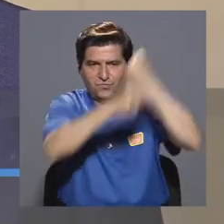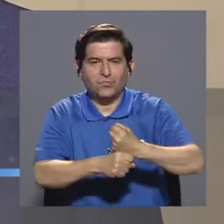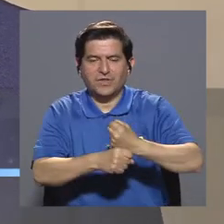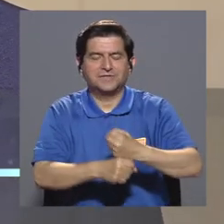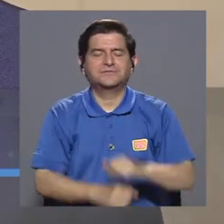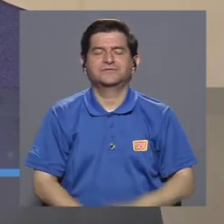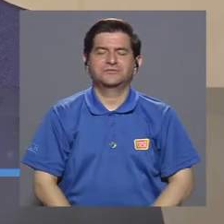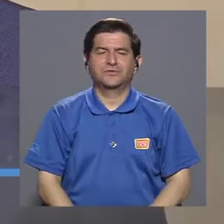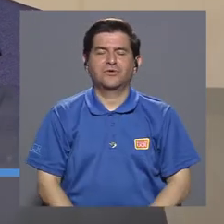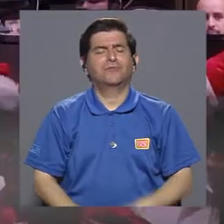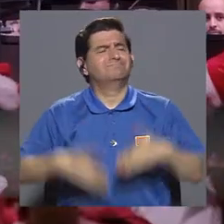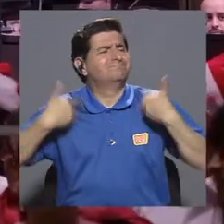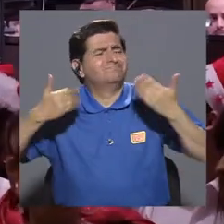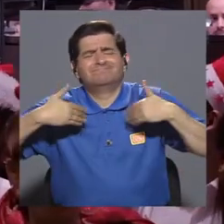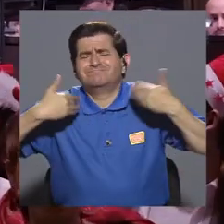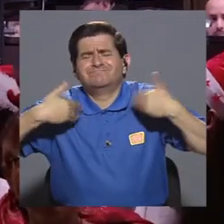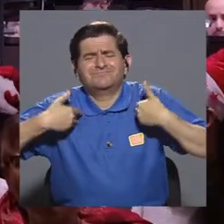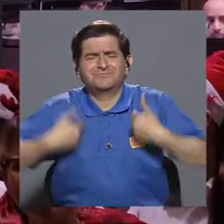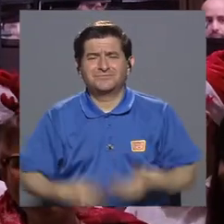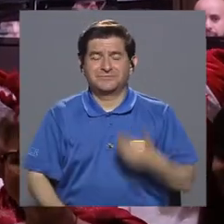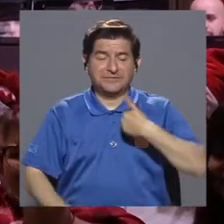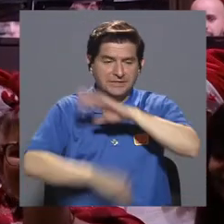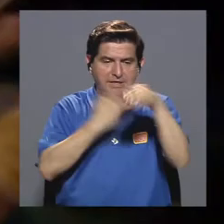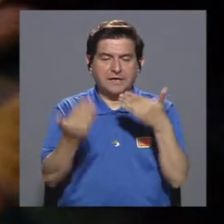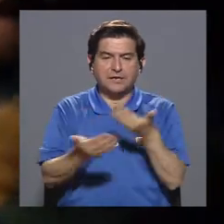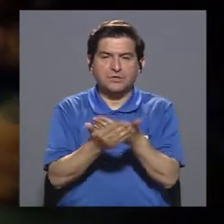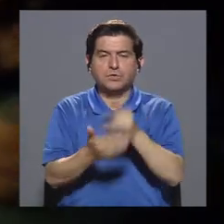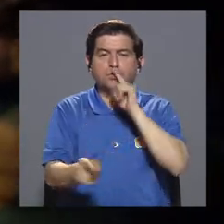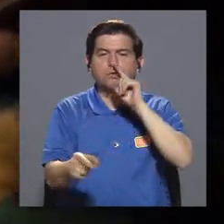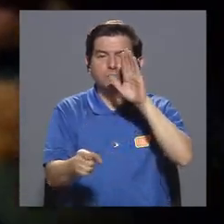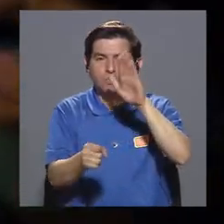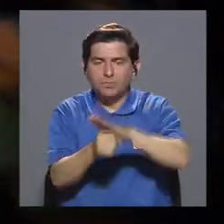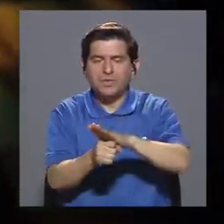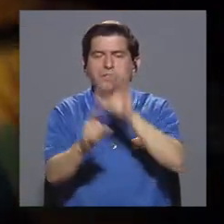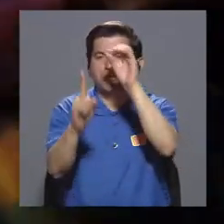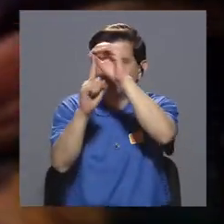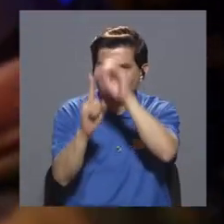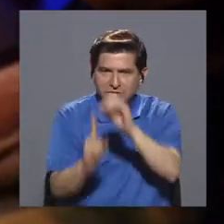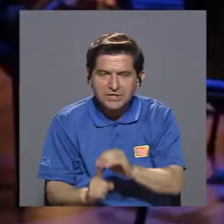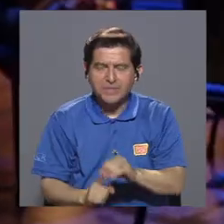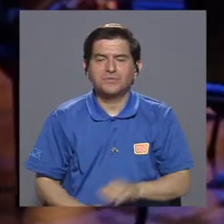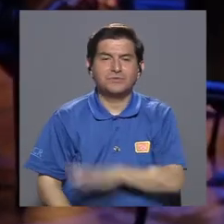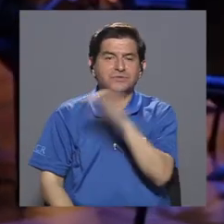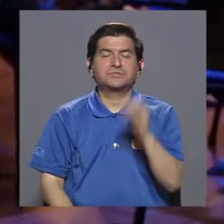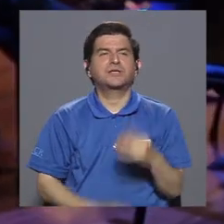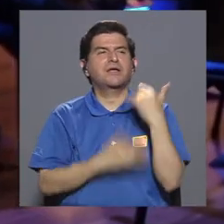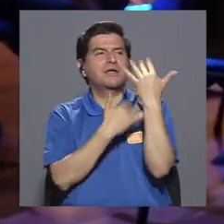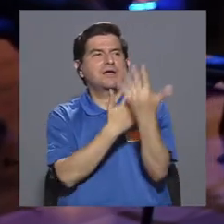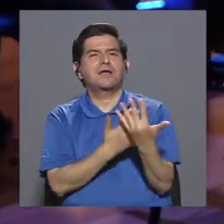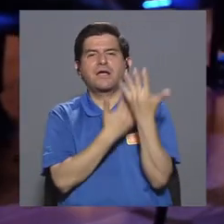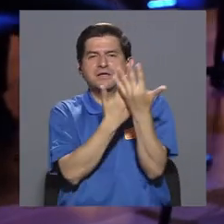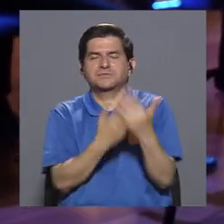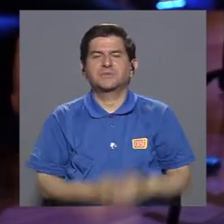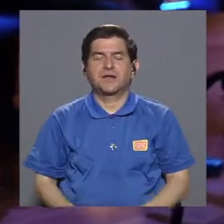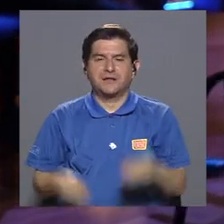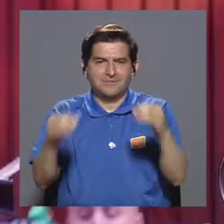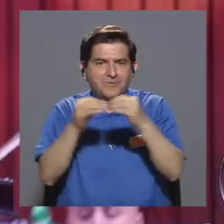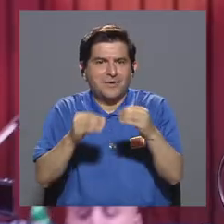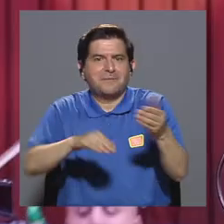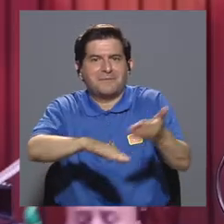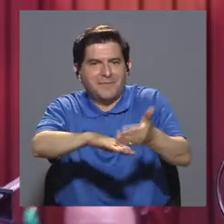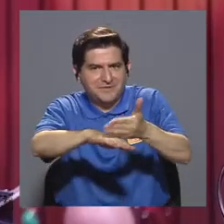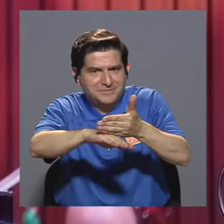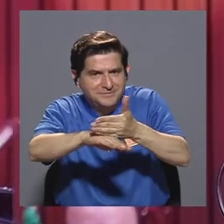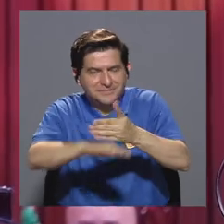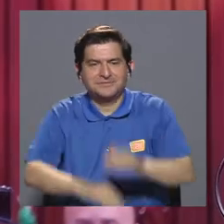de la fundación de esta orquesta. Muy contentos de haber cumplido todos los objetivos que nos planteamos y con miras a proveer